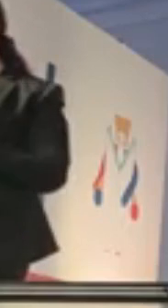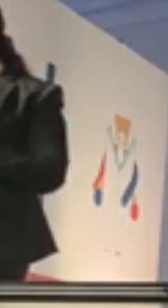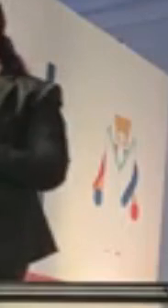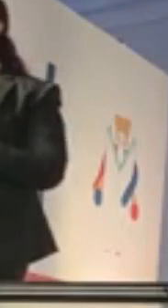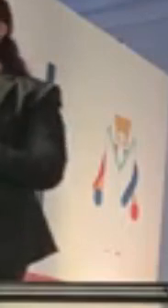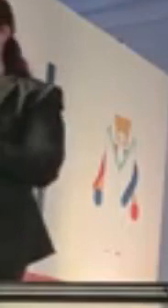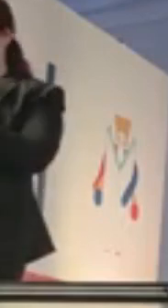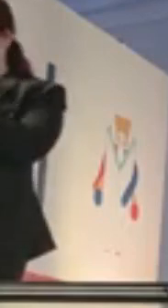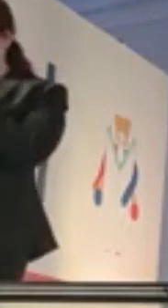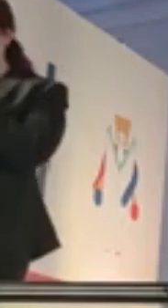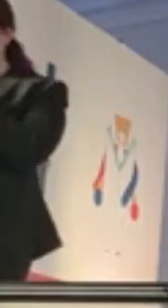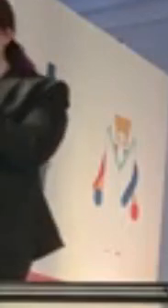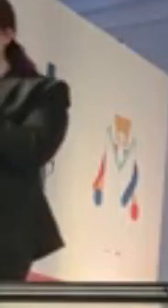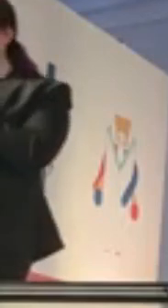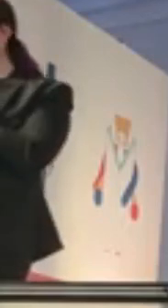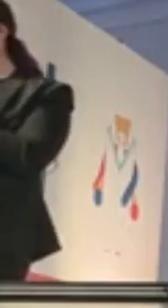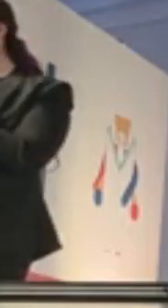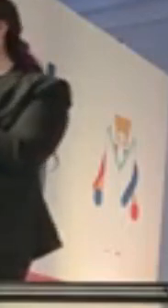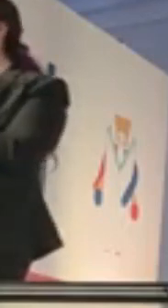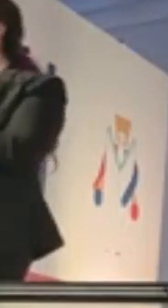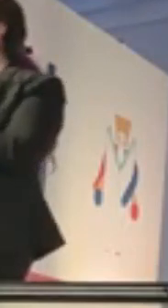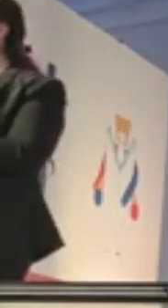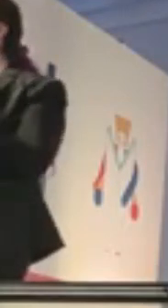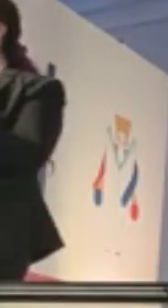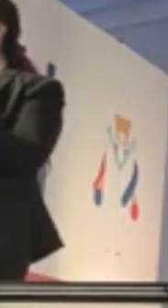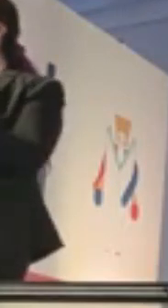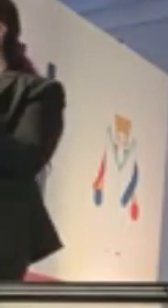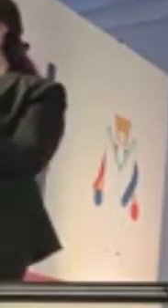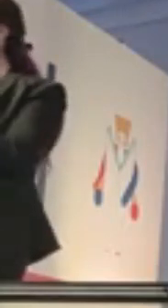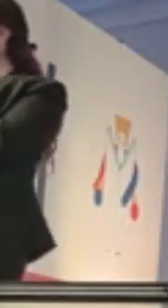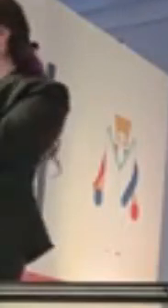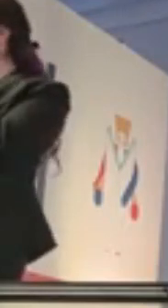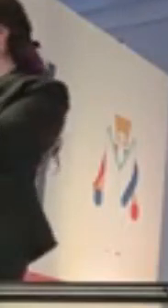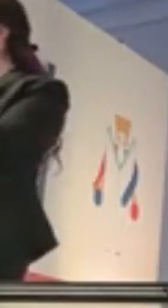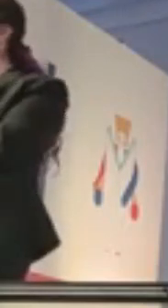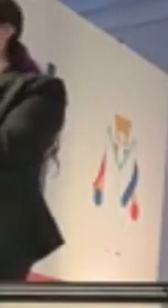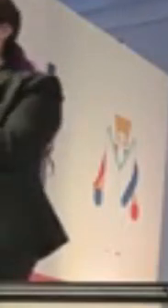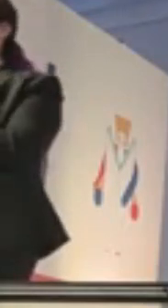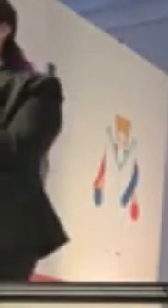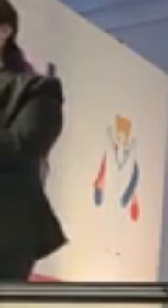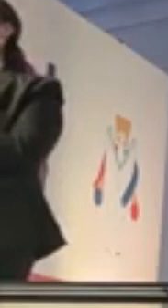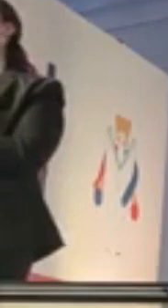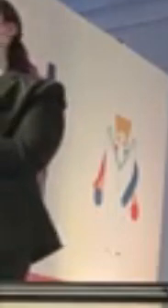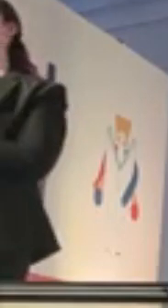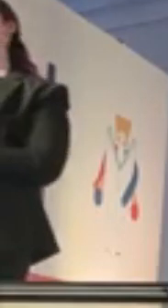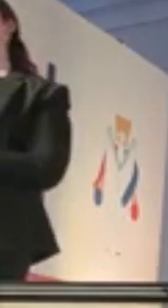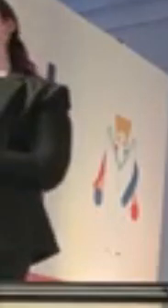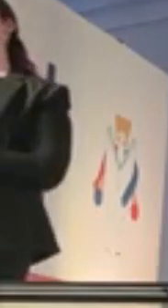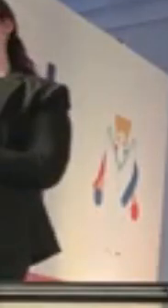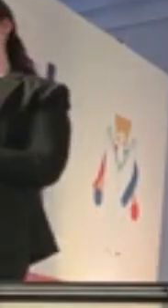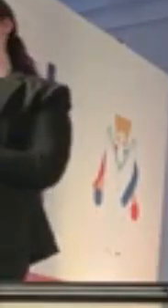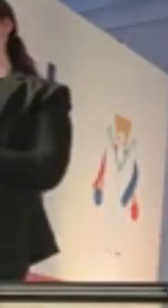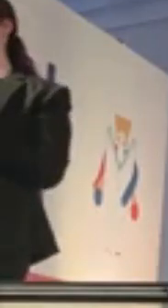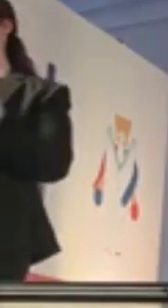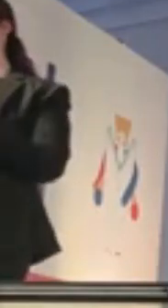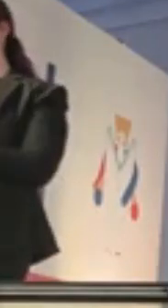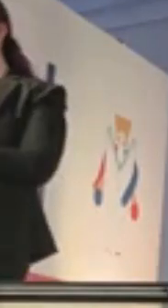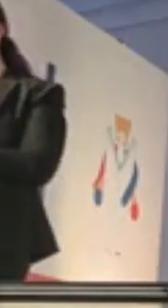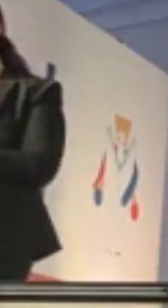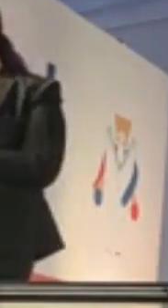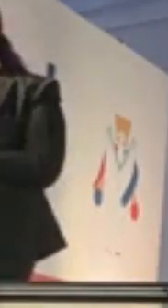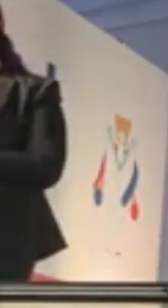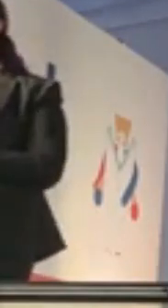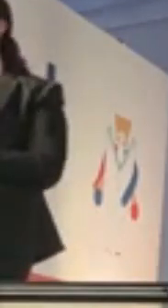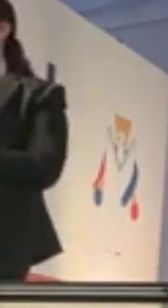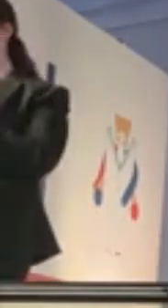escribir libros y este tipo de libros en estos años, ha sido gracias al pueblo de México, que pagó mi formación. Yo fui ingresada